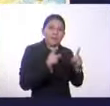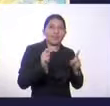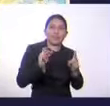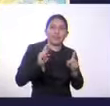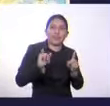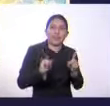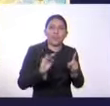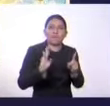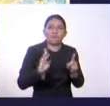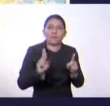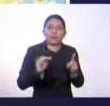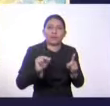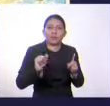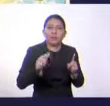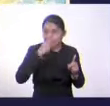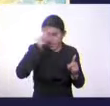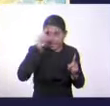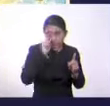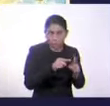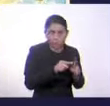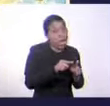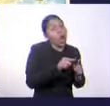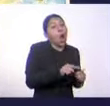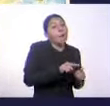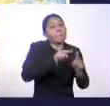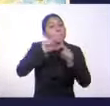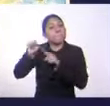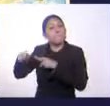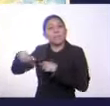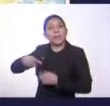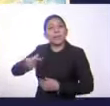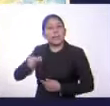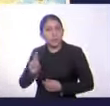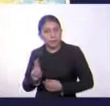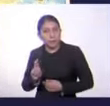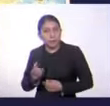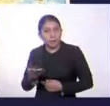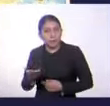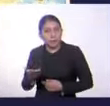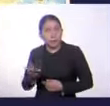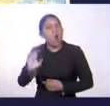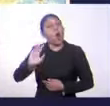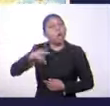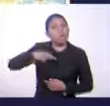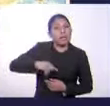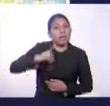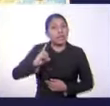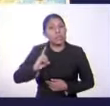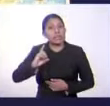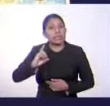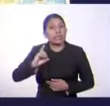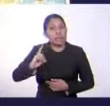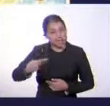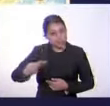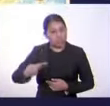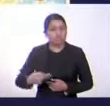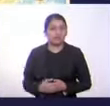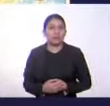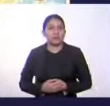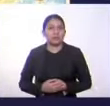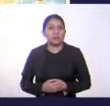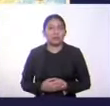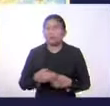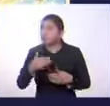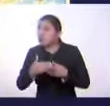trabajo. Pero también podría haber ido a la Procuraduría de Derechos Humanos a efecto de que si no se está dando cumplimiento al debido proceso